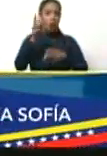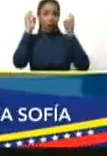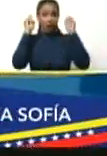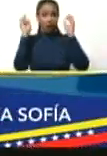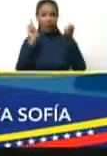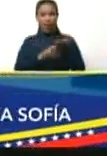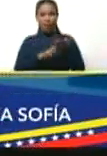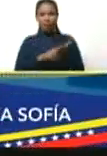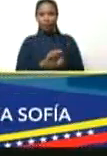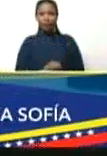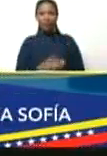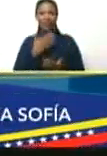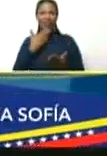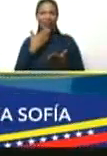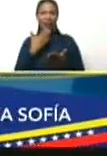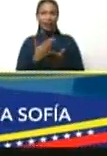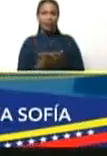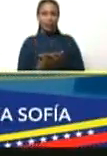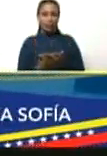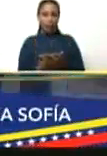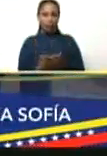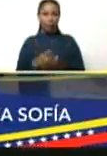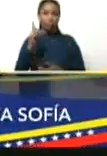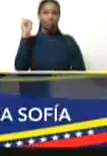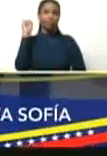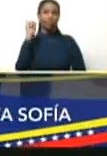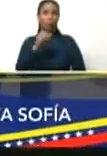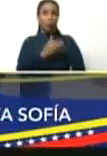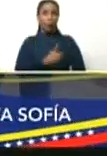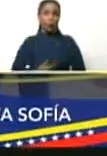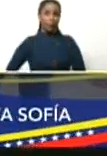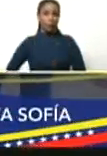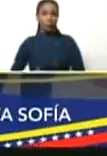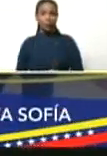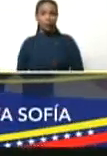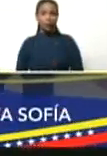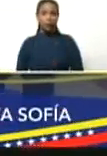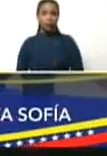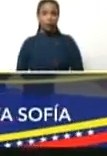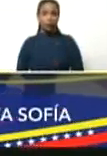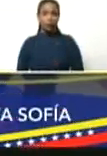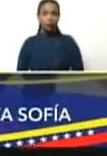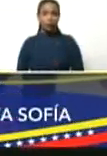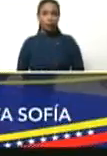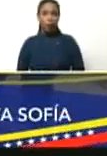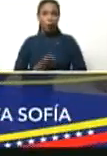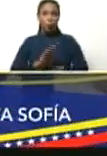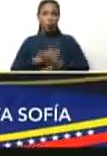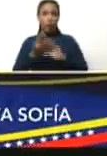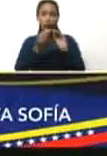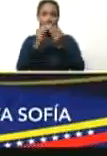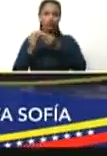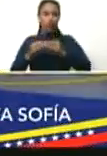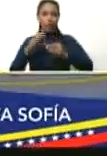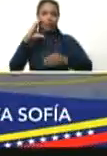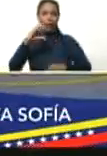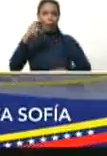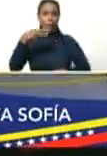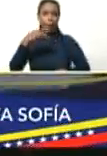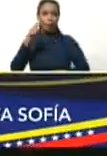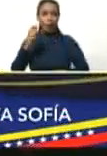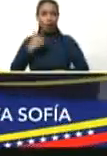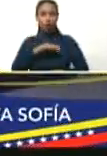Y dándole gracias también, presidente, por esta reubicación del CPT. Aquí les servimos